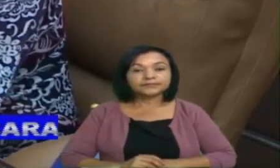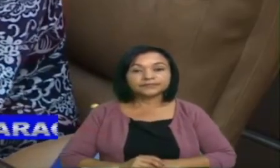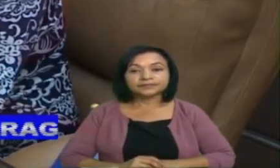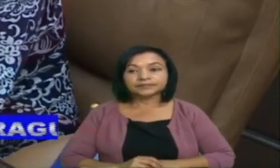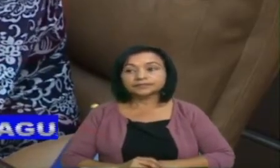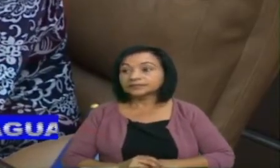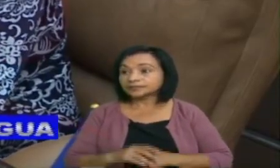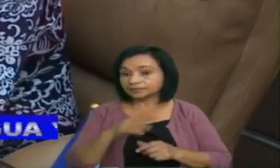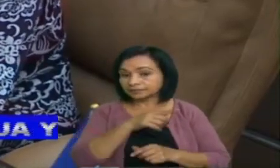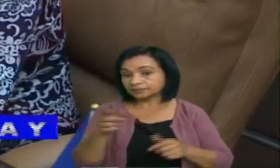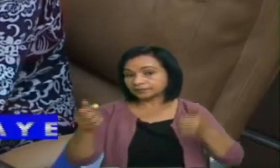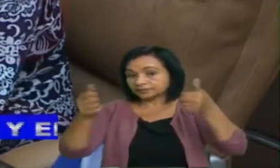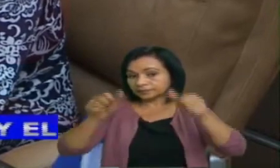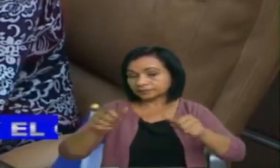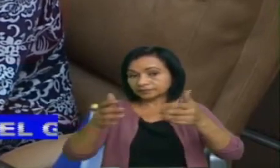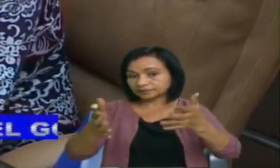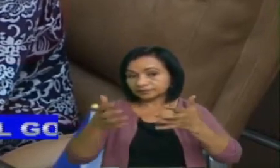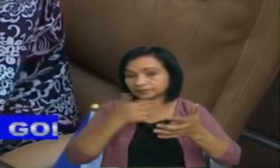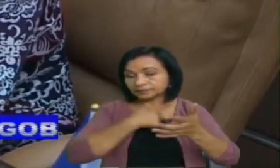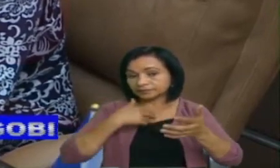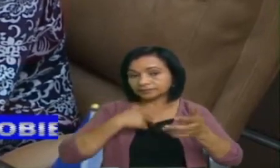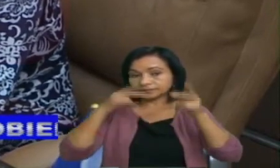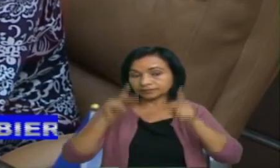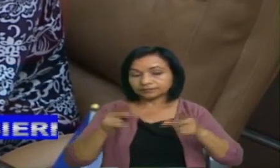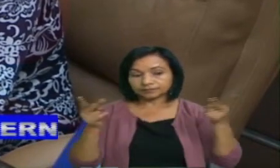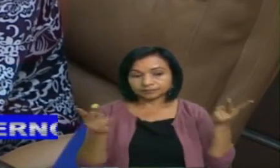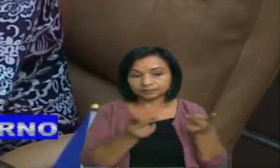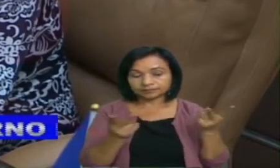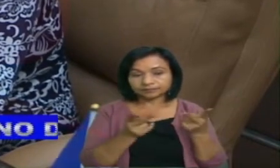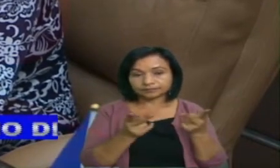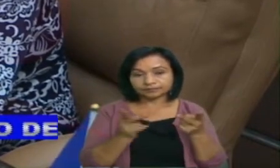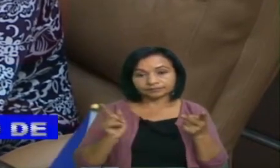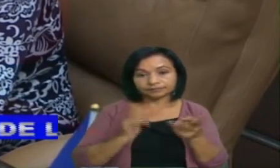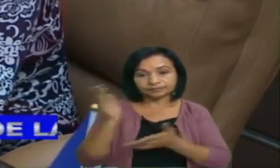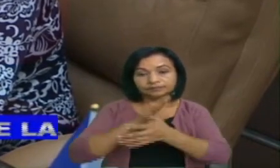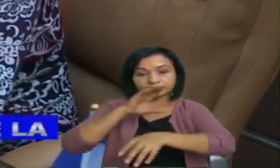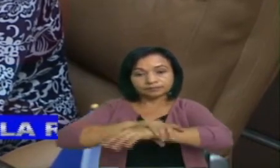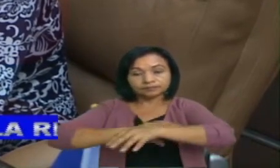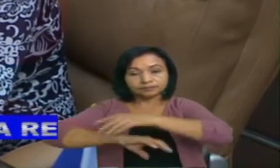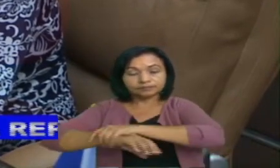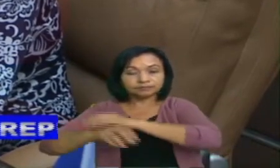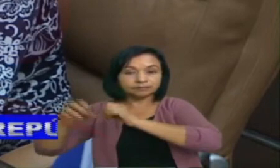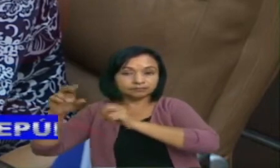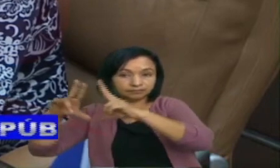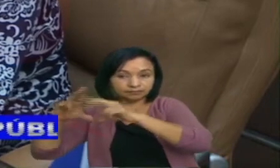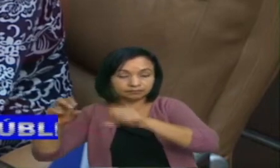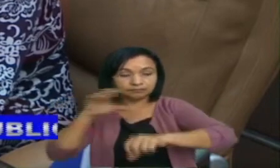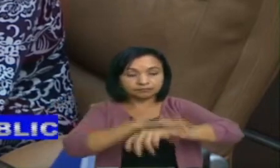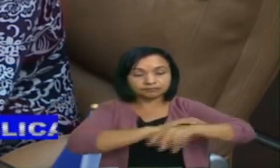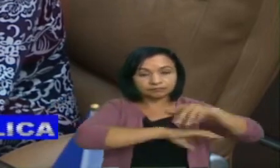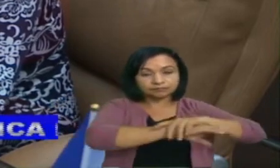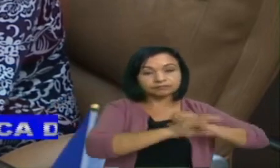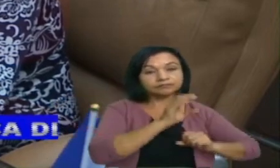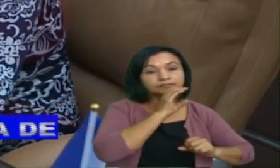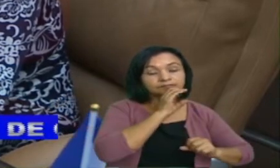que se encuentren cumpliendo condenas en uno de los estados parte puedan ser trasladados a su país de origen a